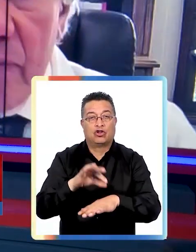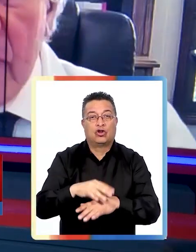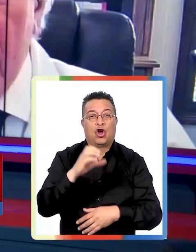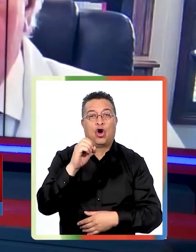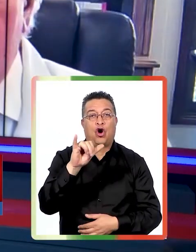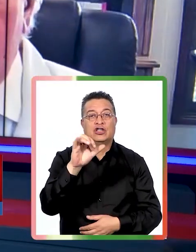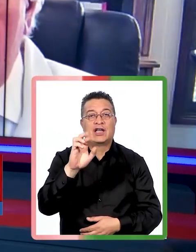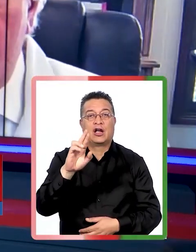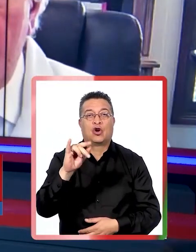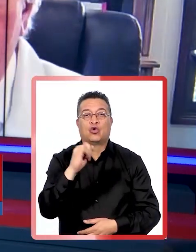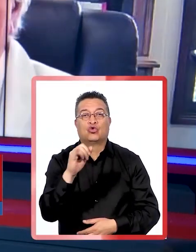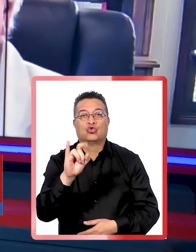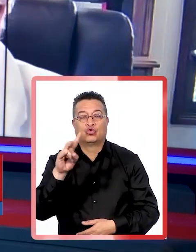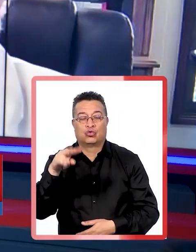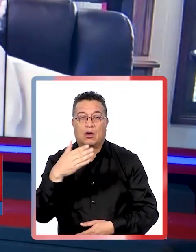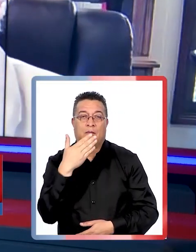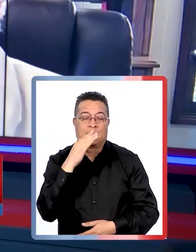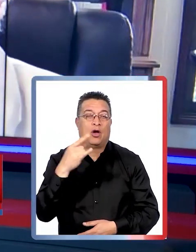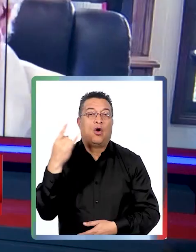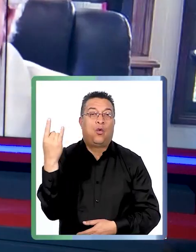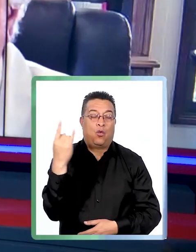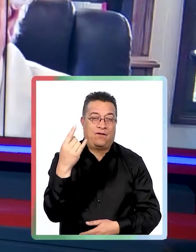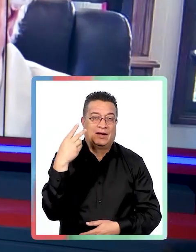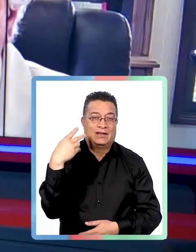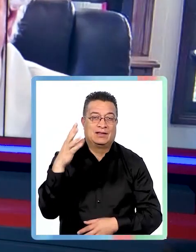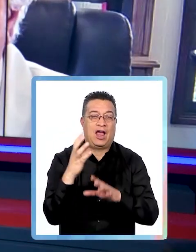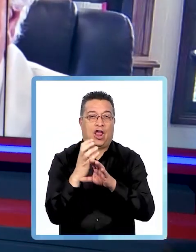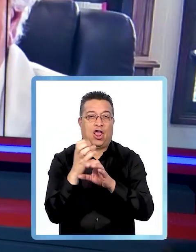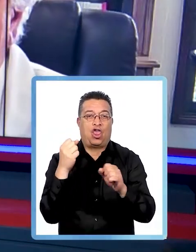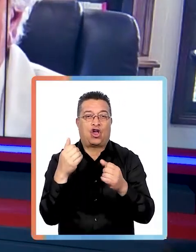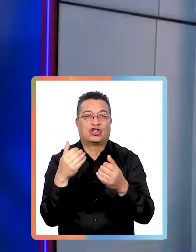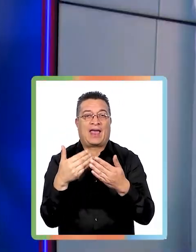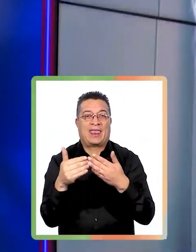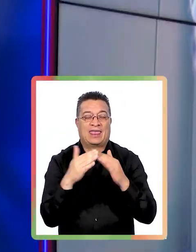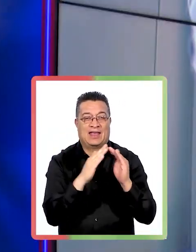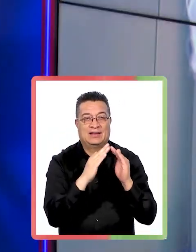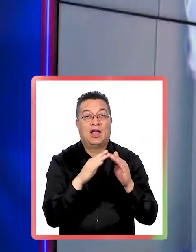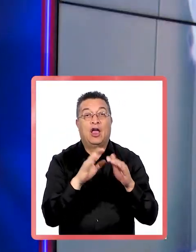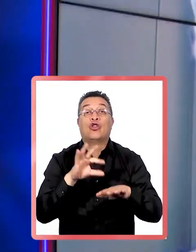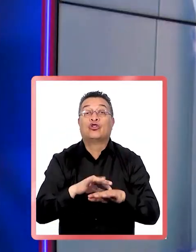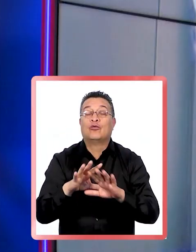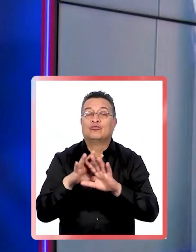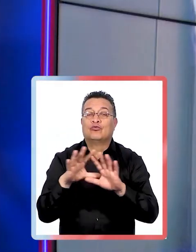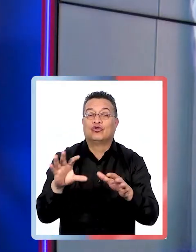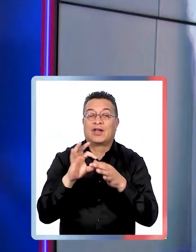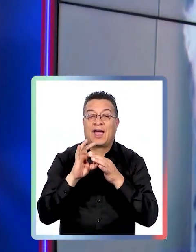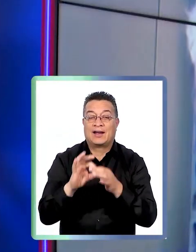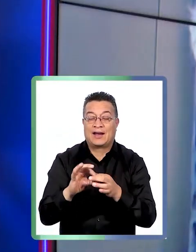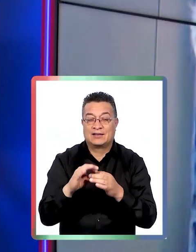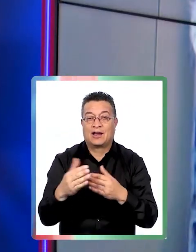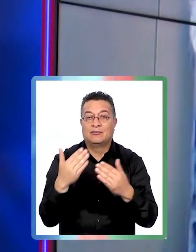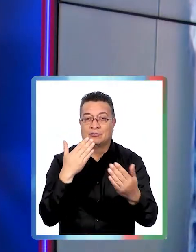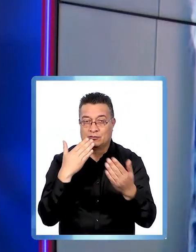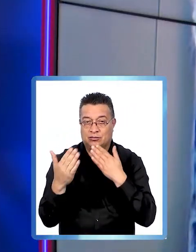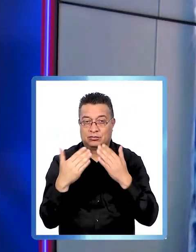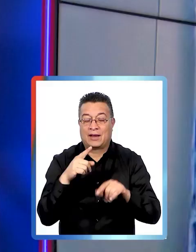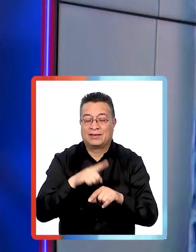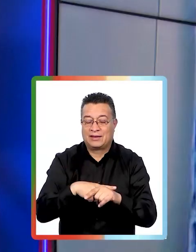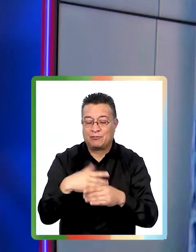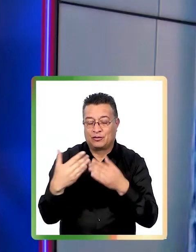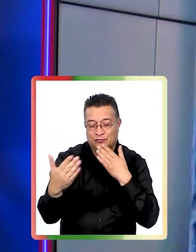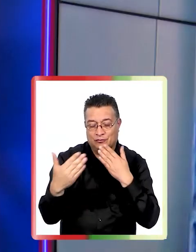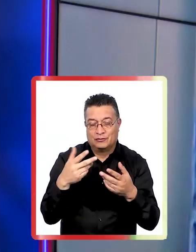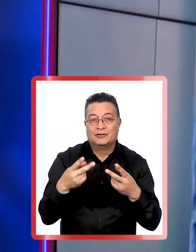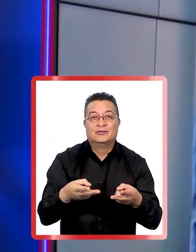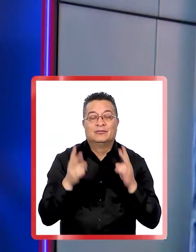doctor Enrique Oyarzún, decano de Medicina de la Universidad de los Andes. Doctor, muchísimas gracias por este espacio, por